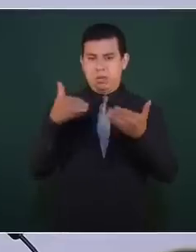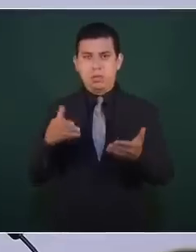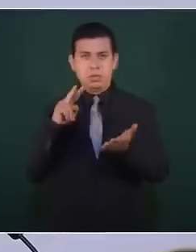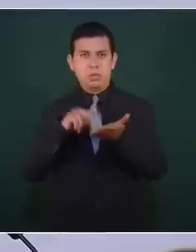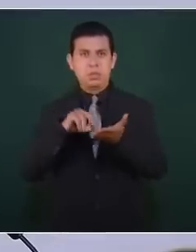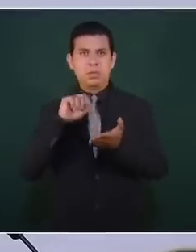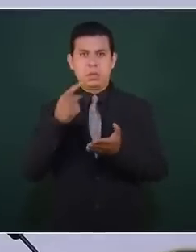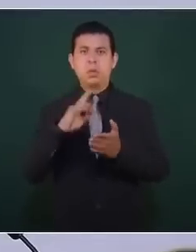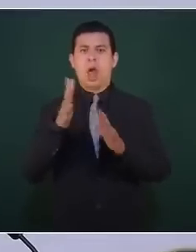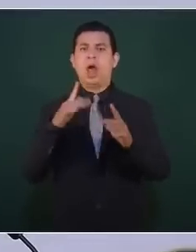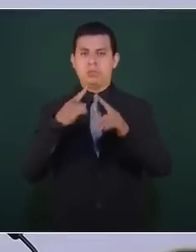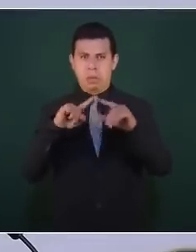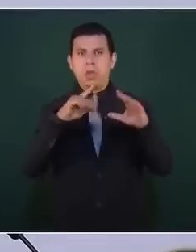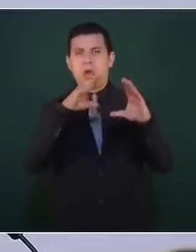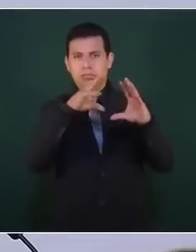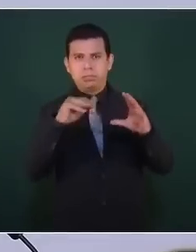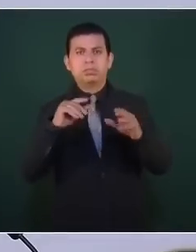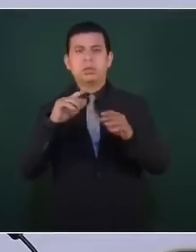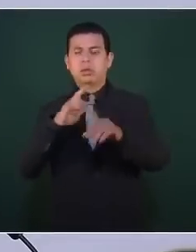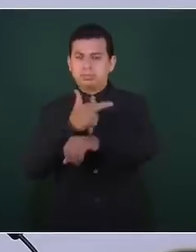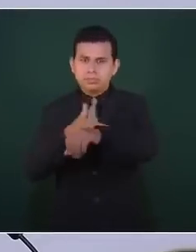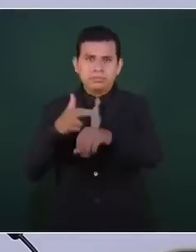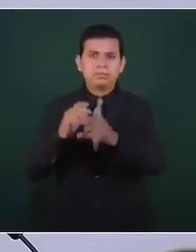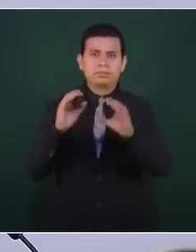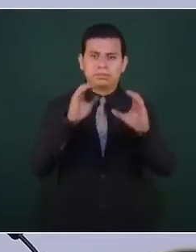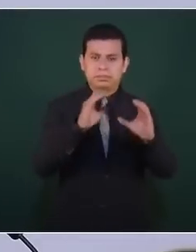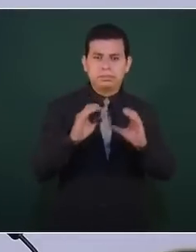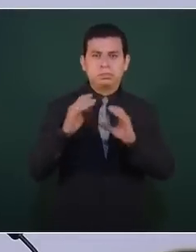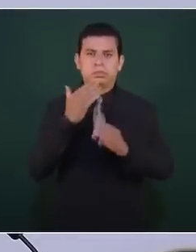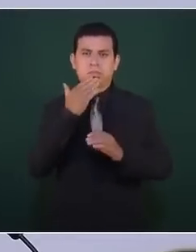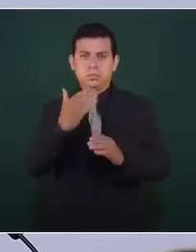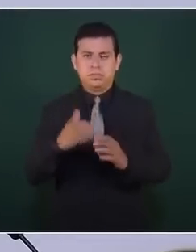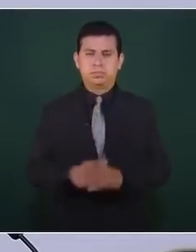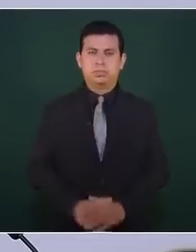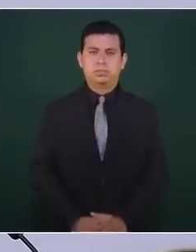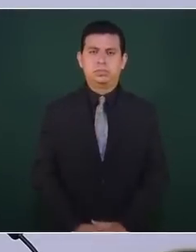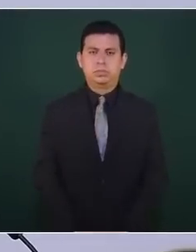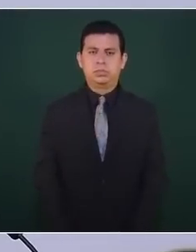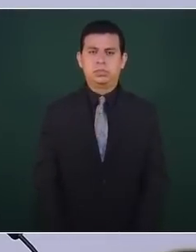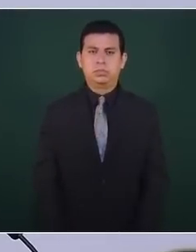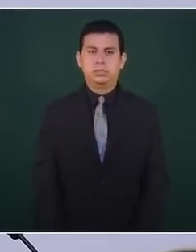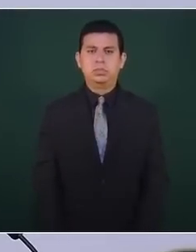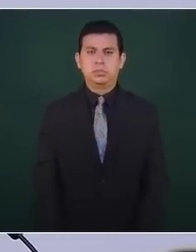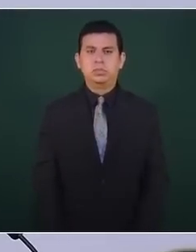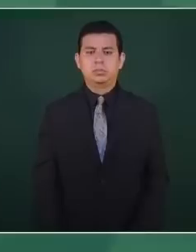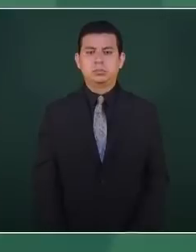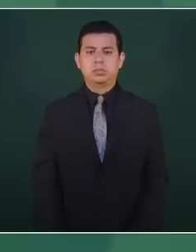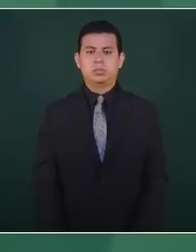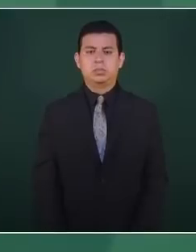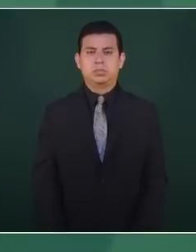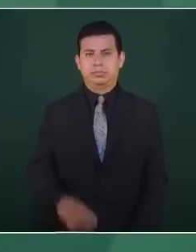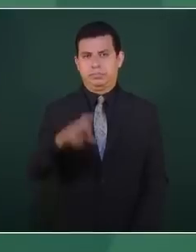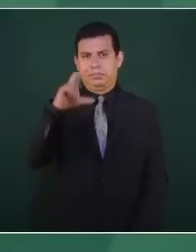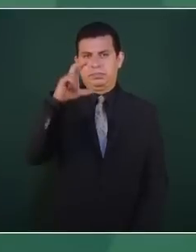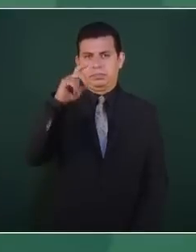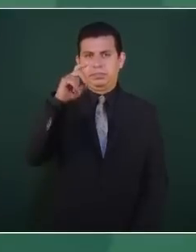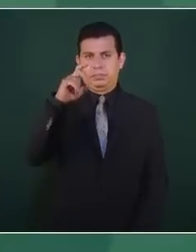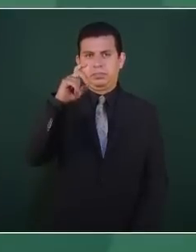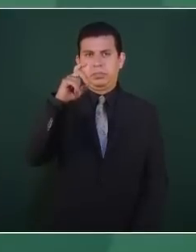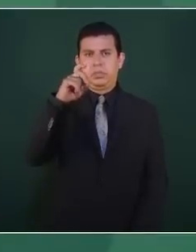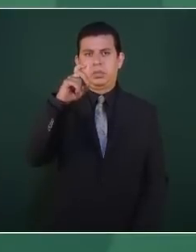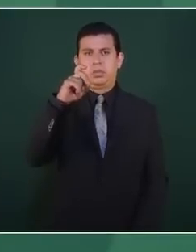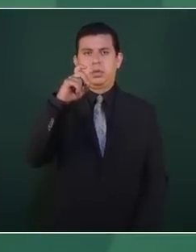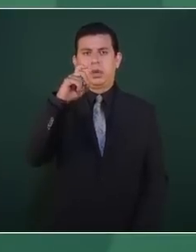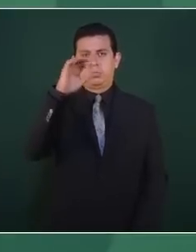únicamente. En violación, un delito más con tendencia hacia la baja, con 30 en el mes de